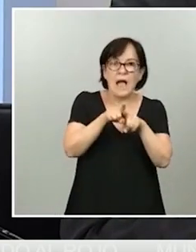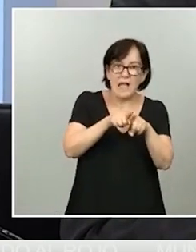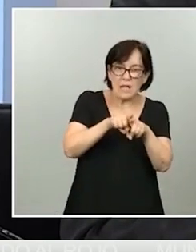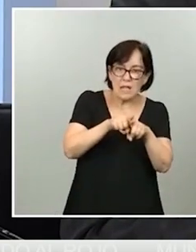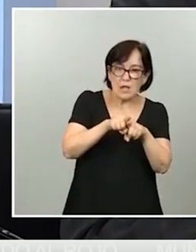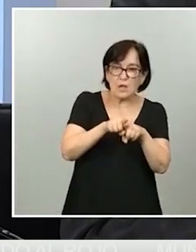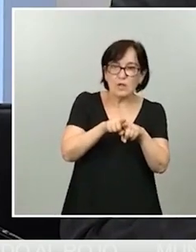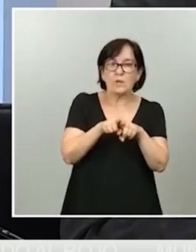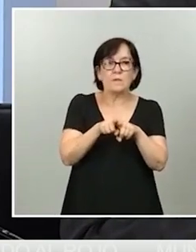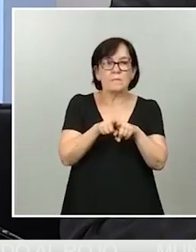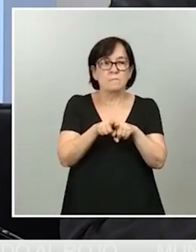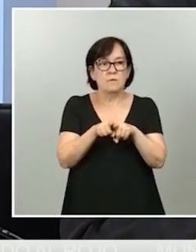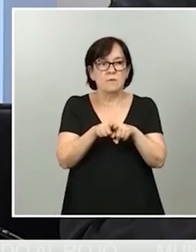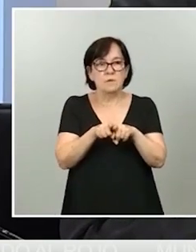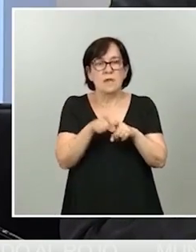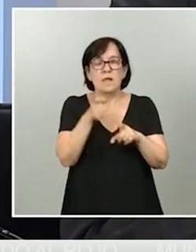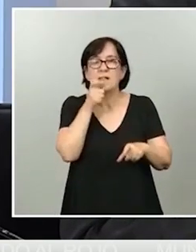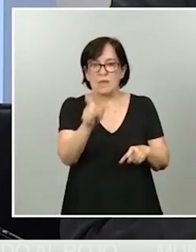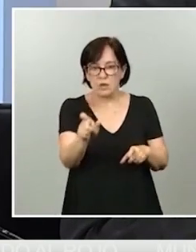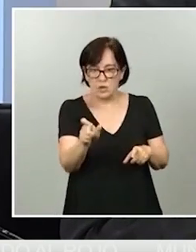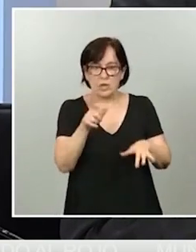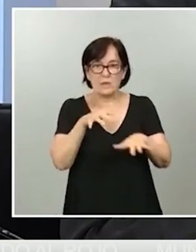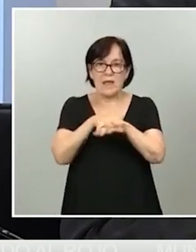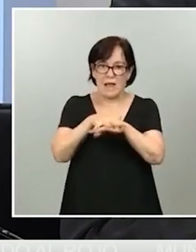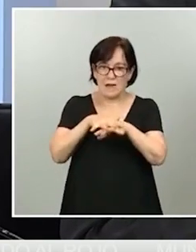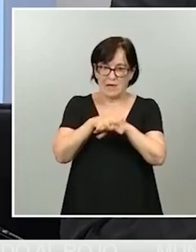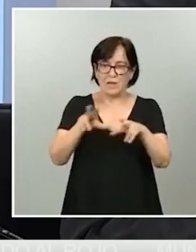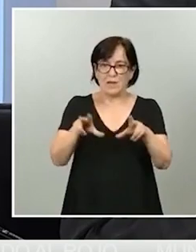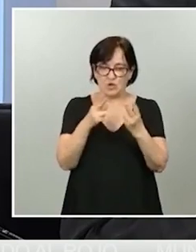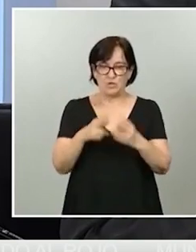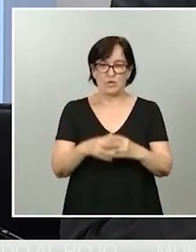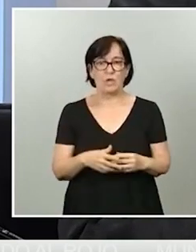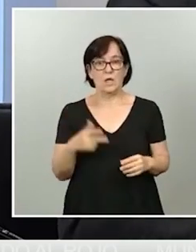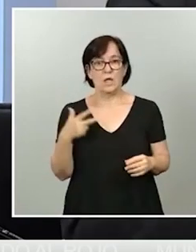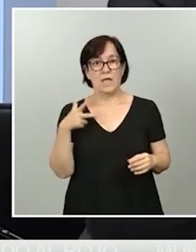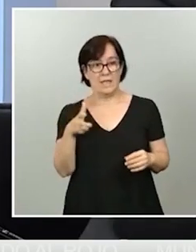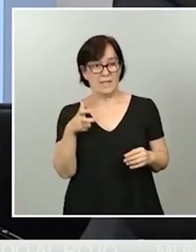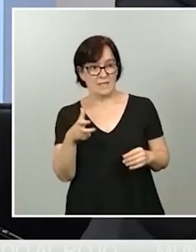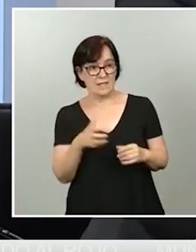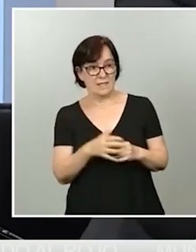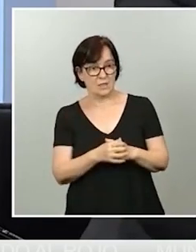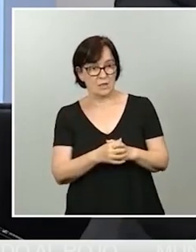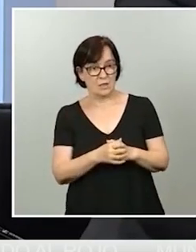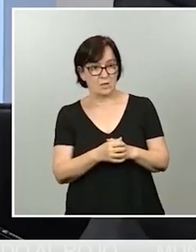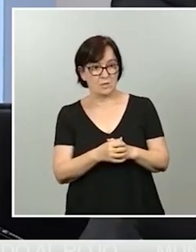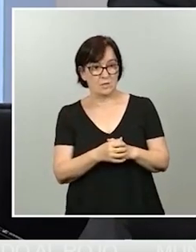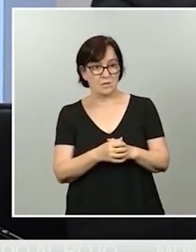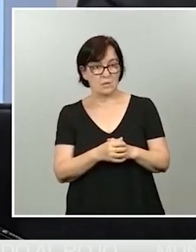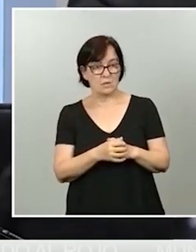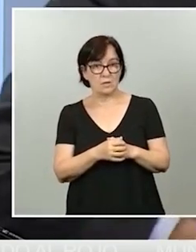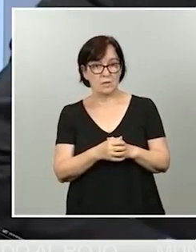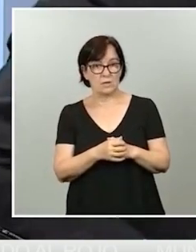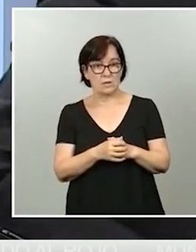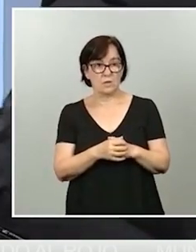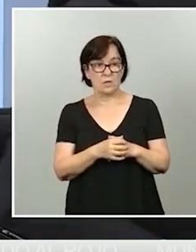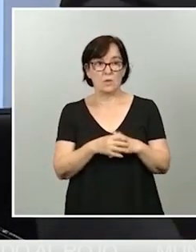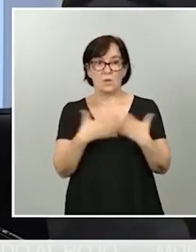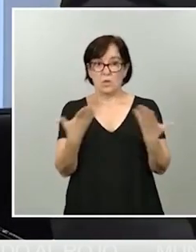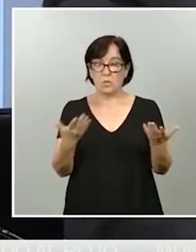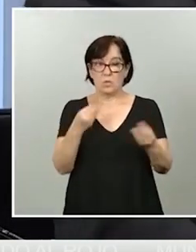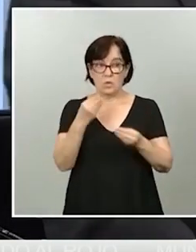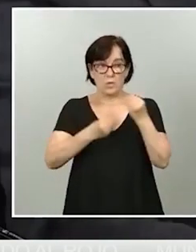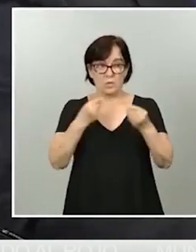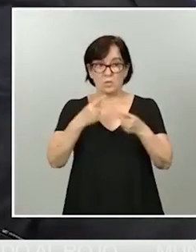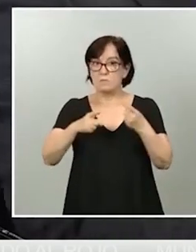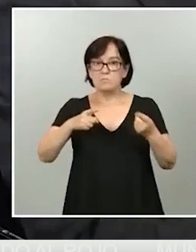porque los totalitarios, los populistas, los que